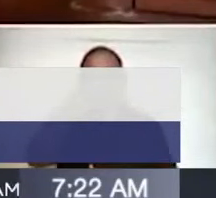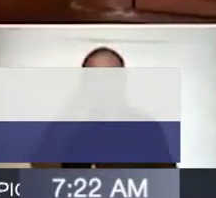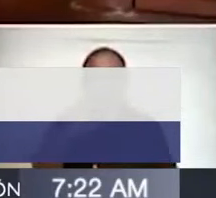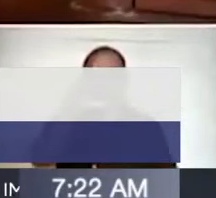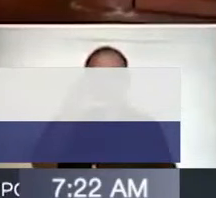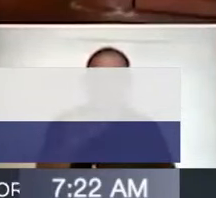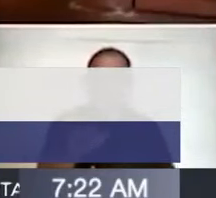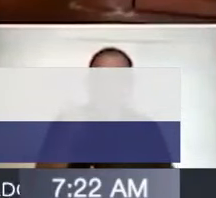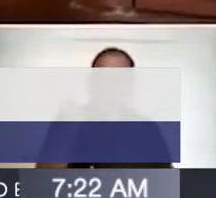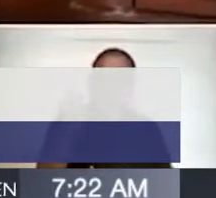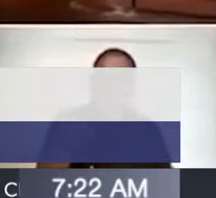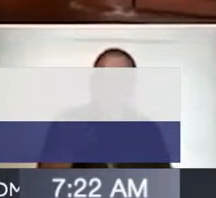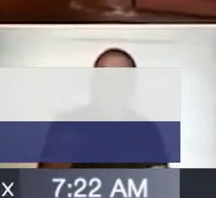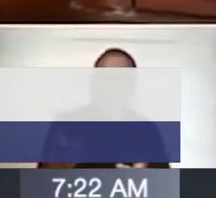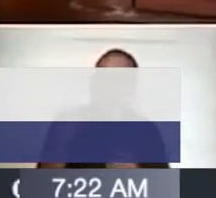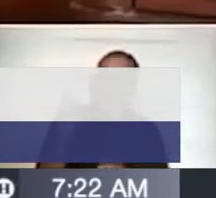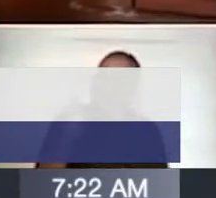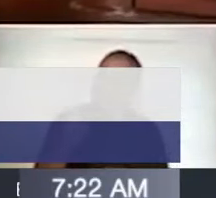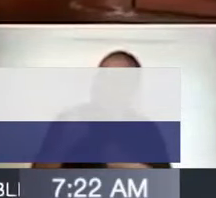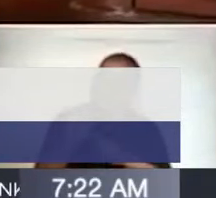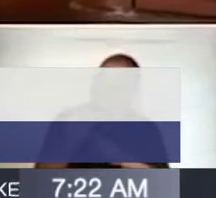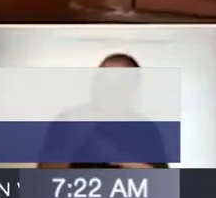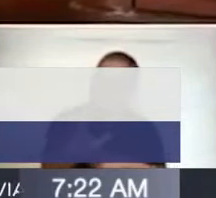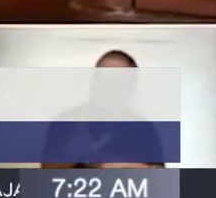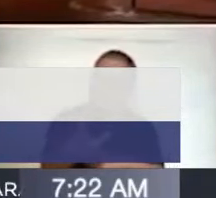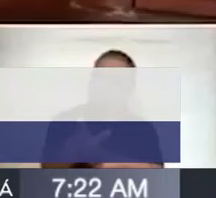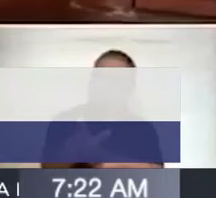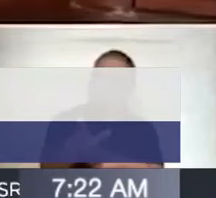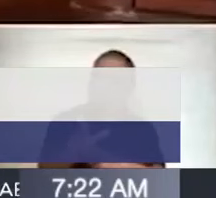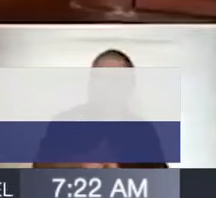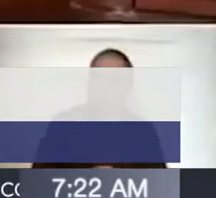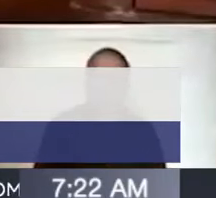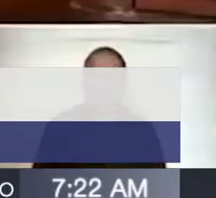seguirá siendo la secretaria de Seguridad. No se confunda.